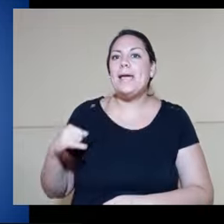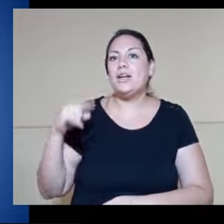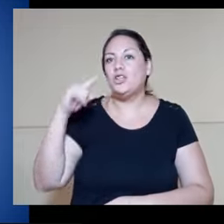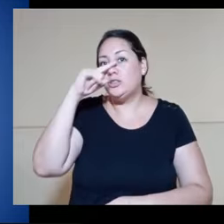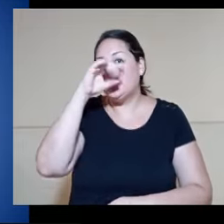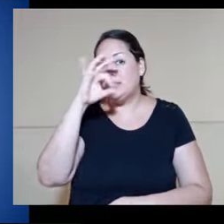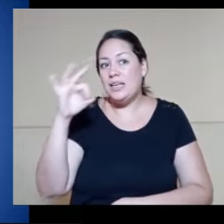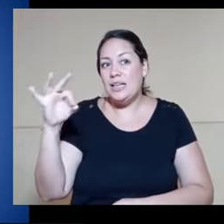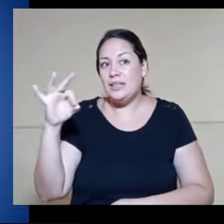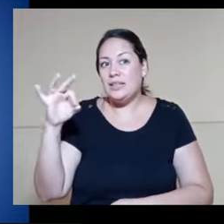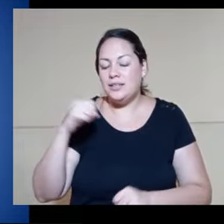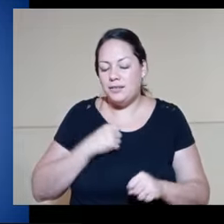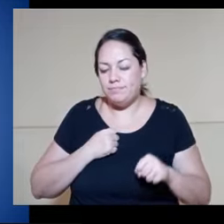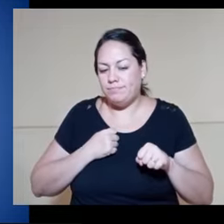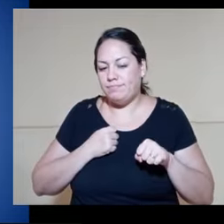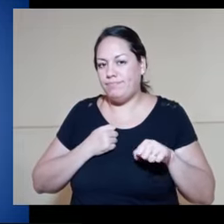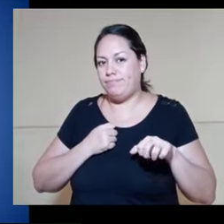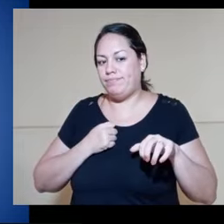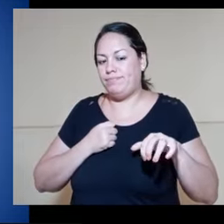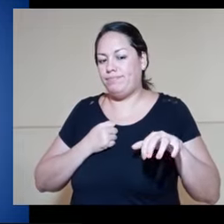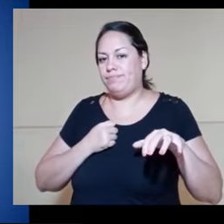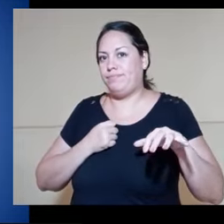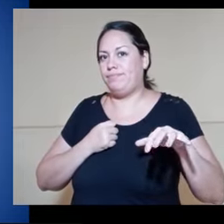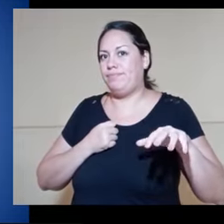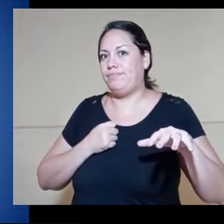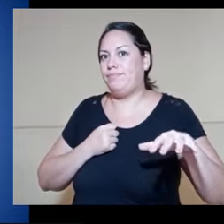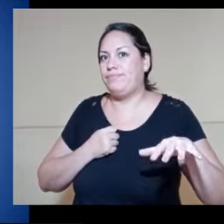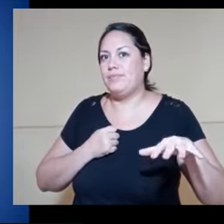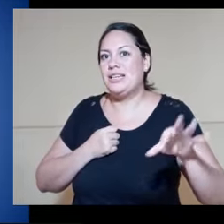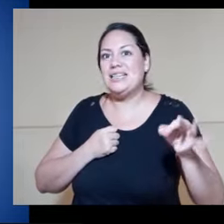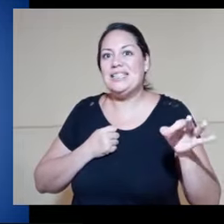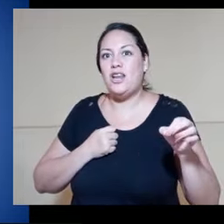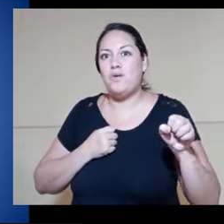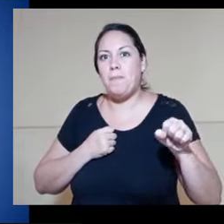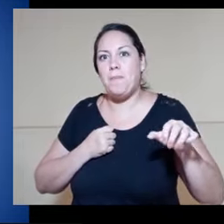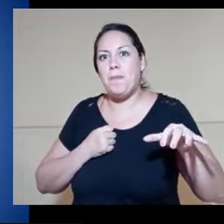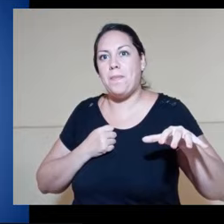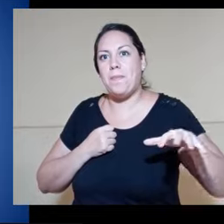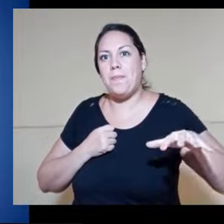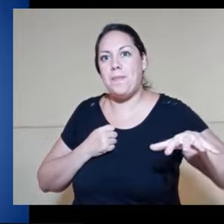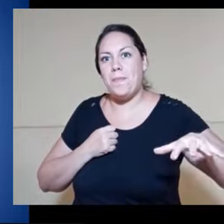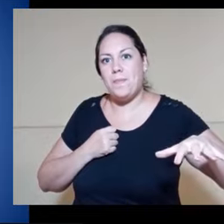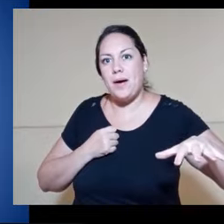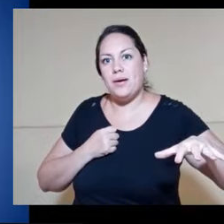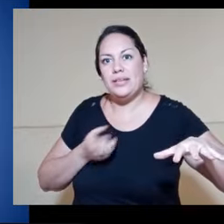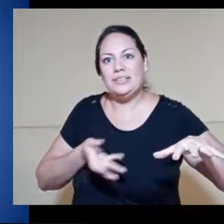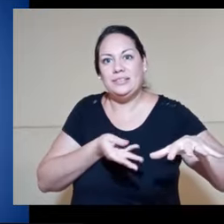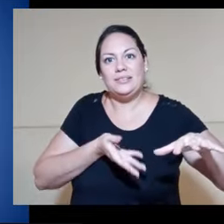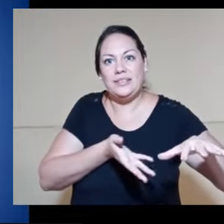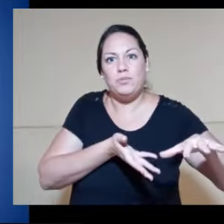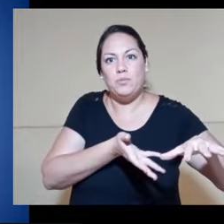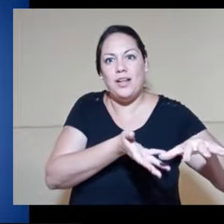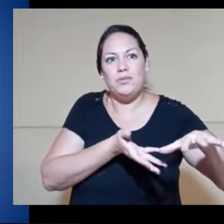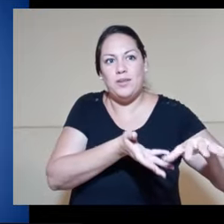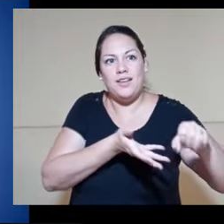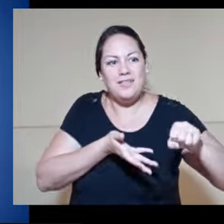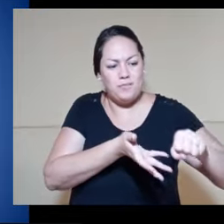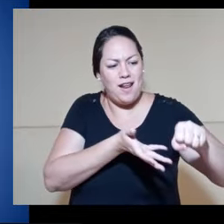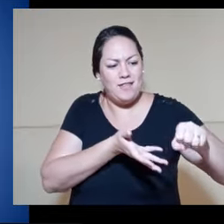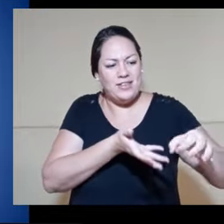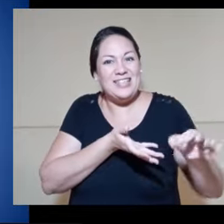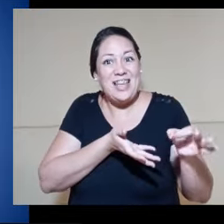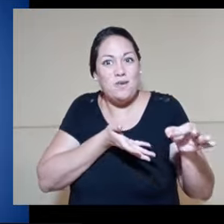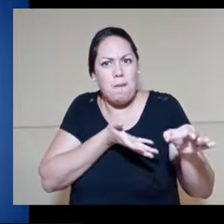Estaba en menos 70, tranquilita, allá arriba. Yo la empecé a estimular, la empecé a estimular a la célula, la empecé a